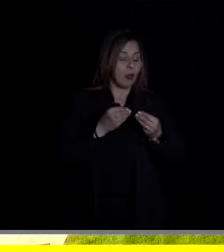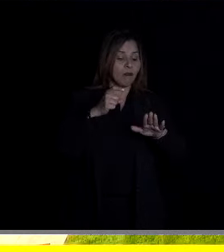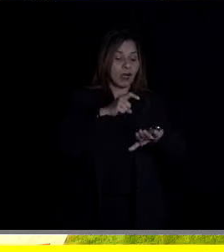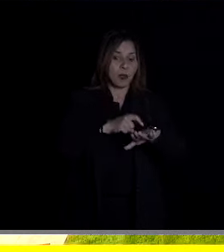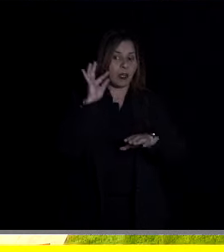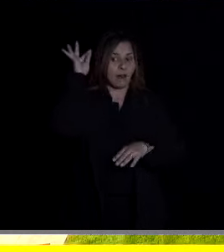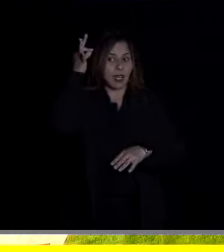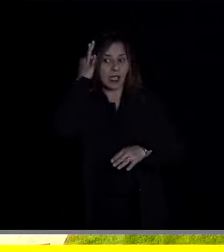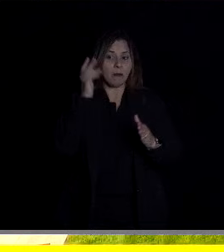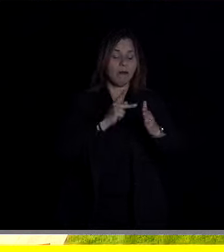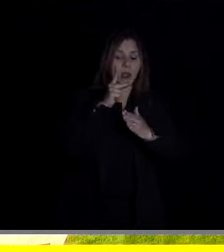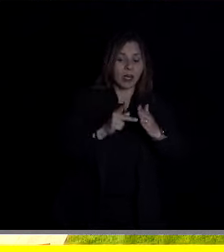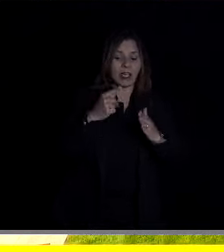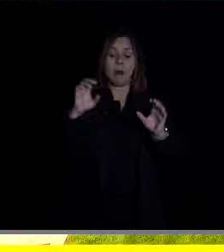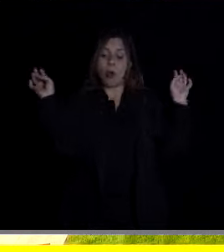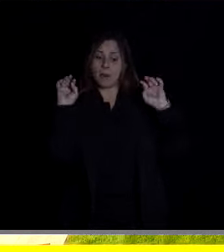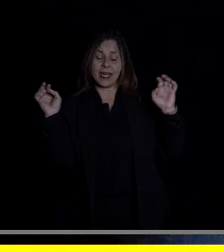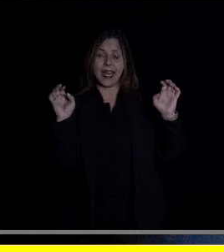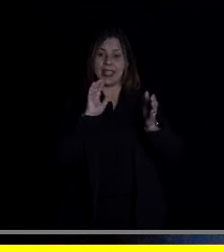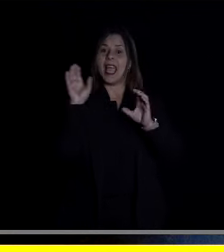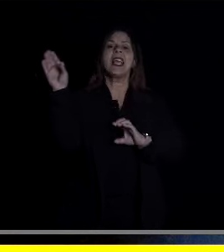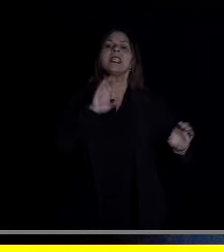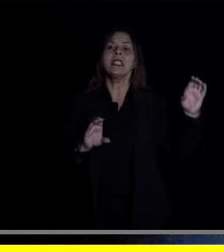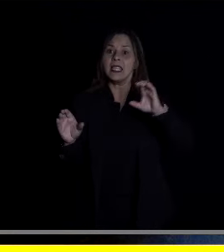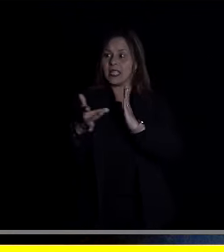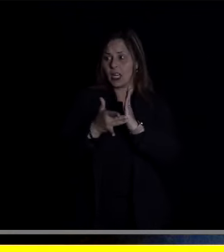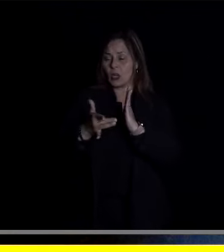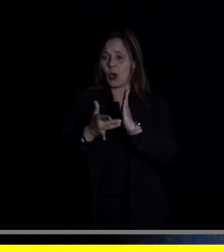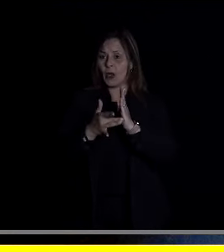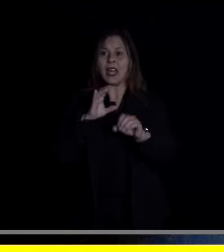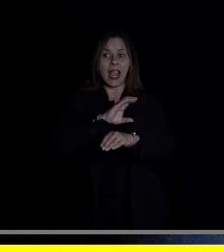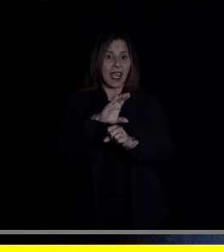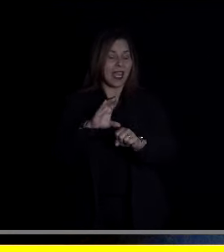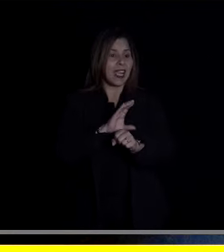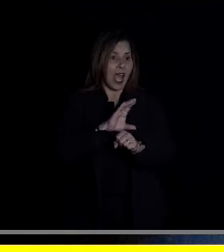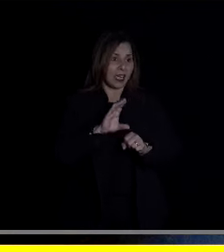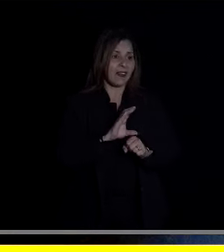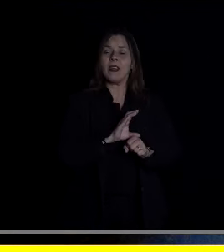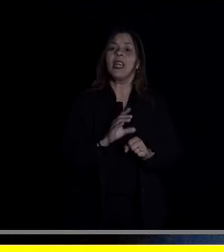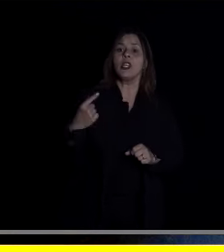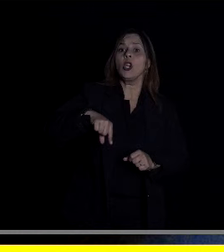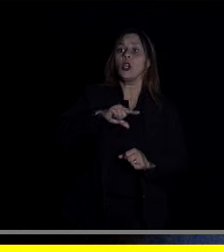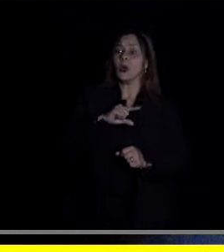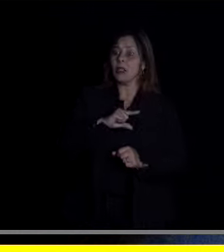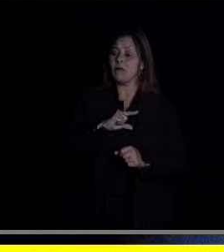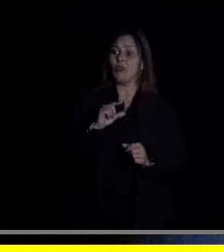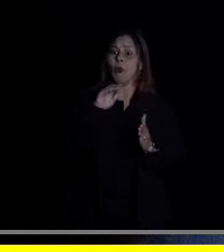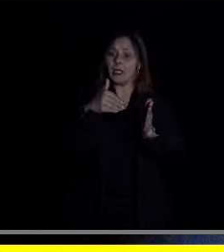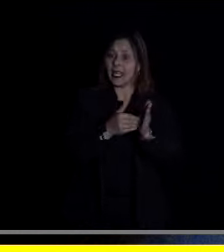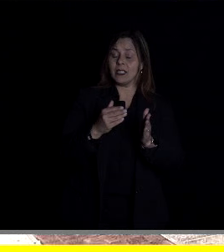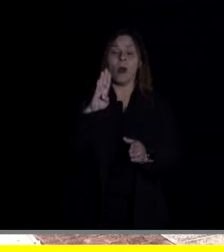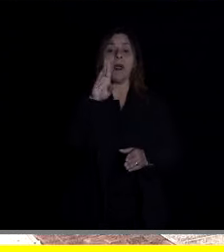emergencia nuestro Centro Criollo de Ciencia y Tecnología del Caribe, mejor conocido como el CESTRETEC, y nuestro Centro de Bellas Artes de Caguas,